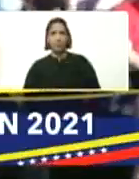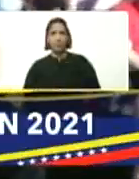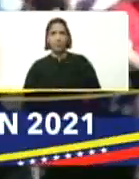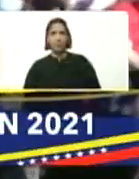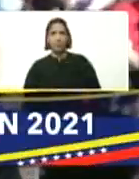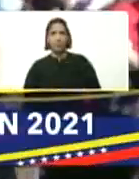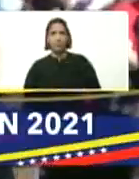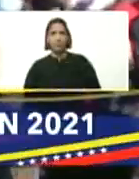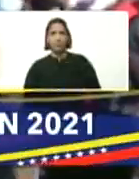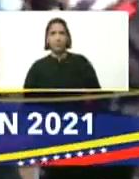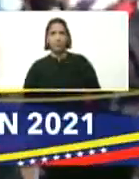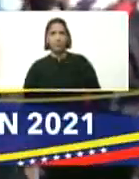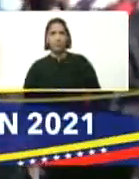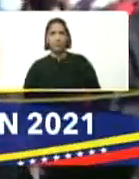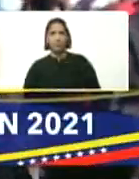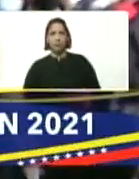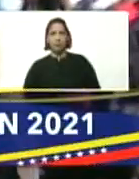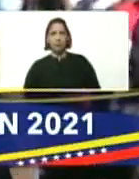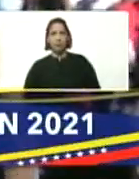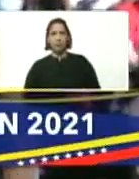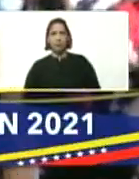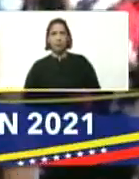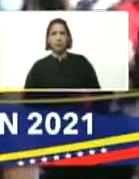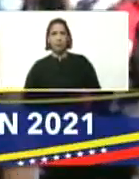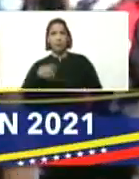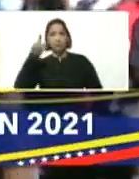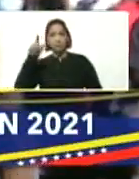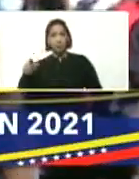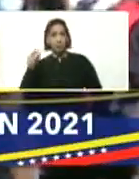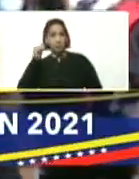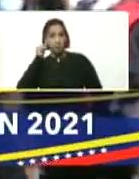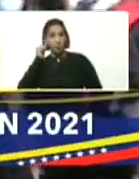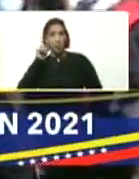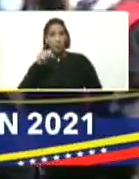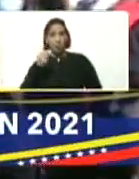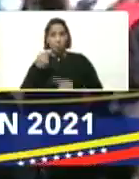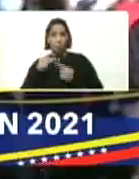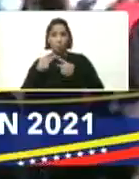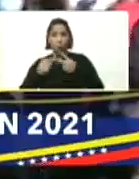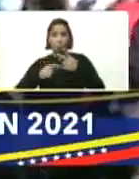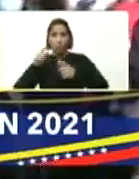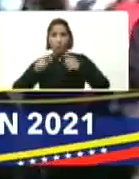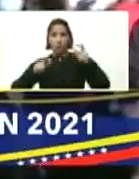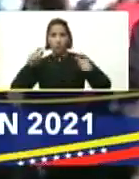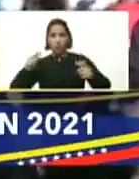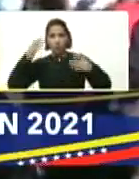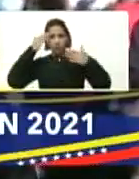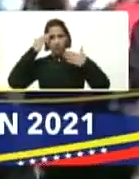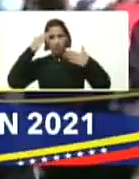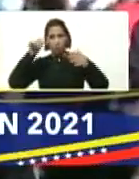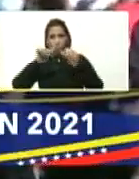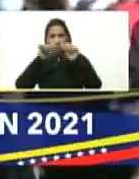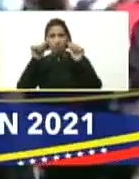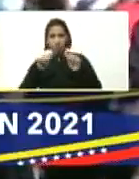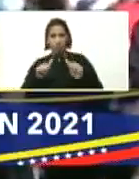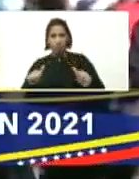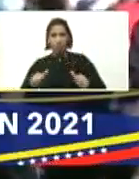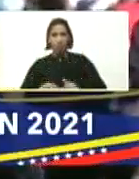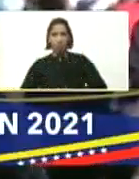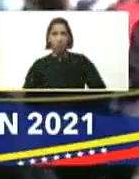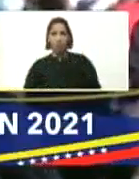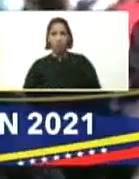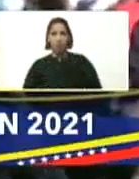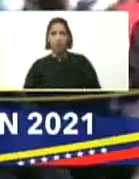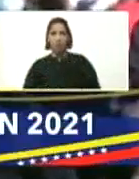Isleh Hamzawi. De la señora Fideli y otros que también le saludan, artistas de gran renombre de mi